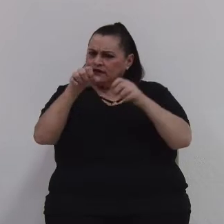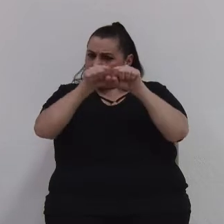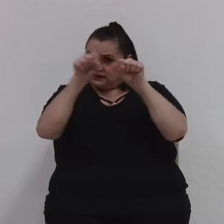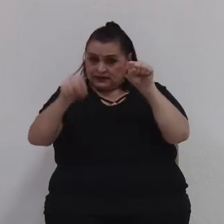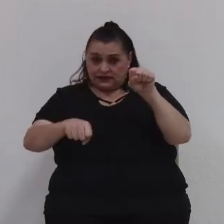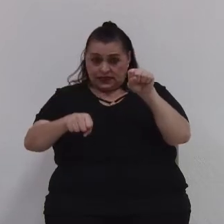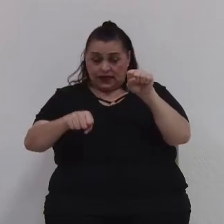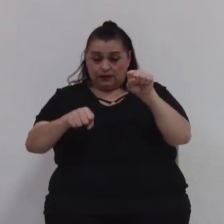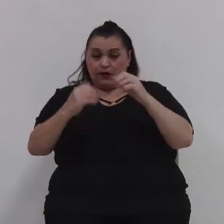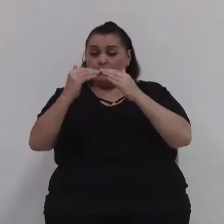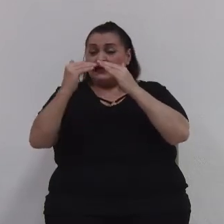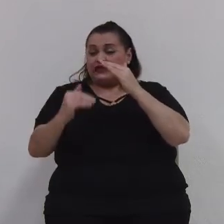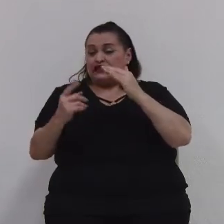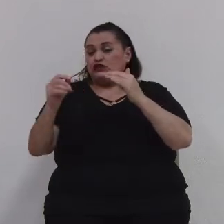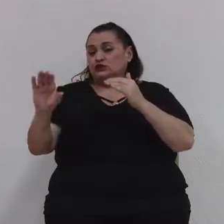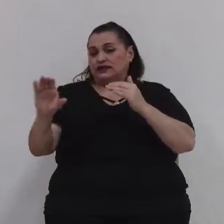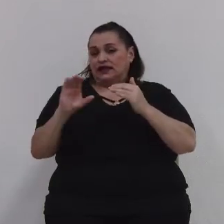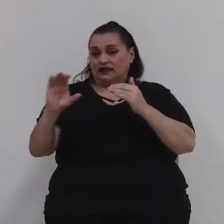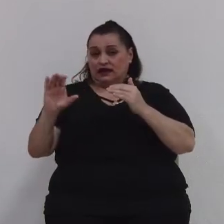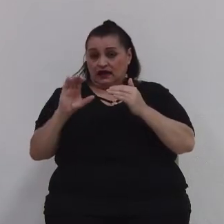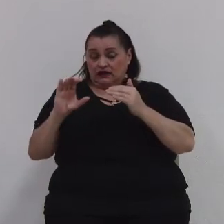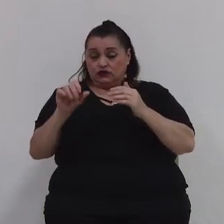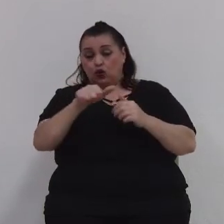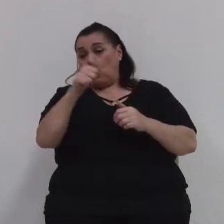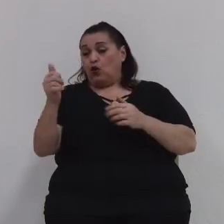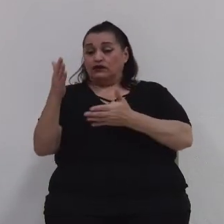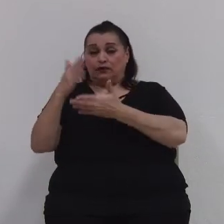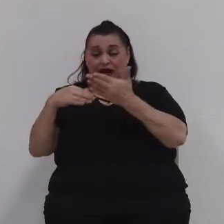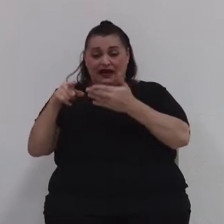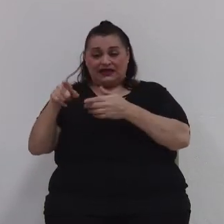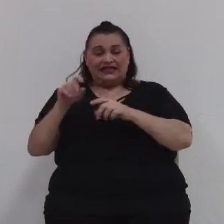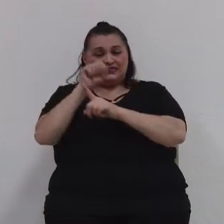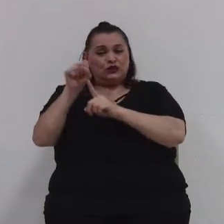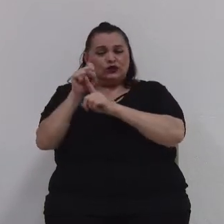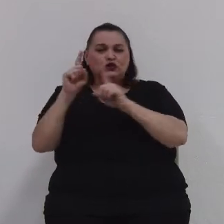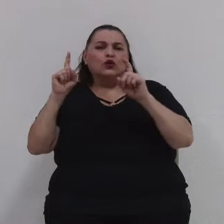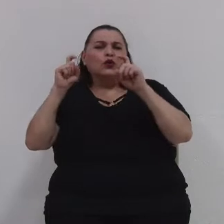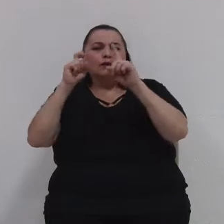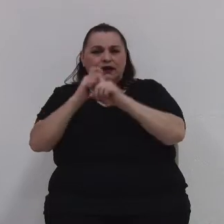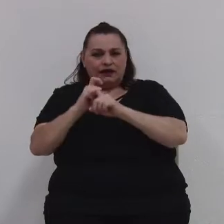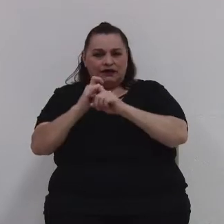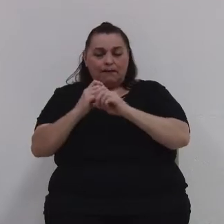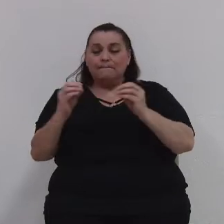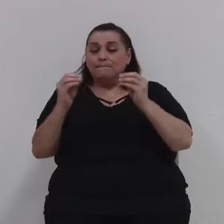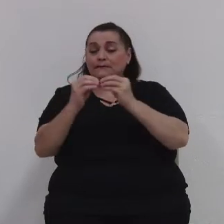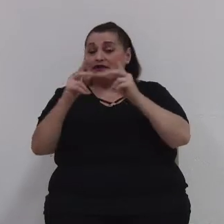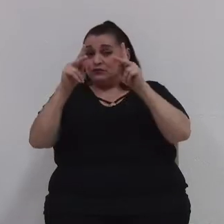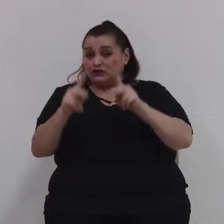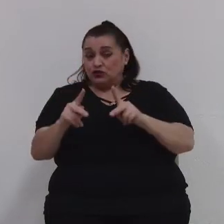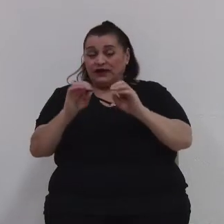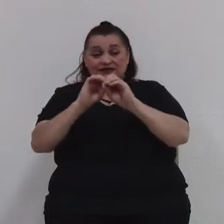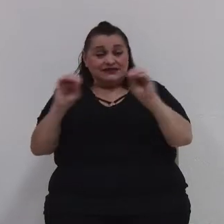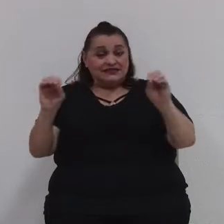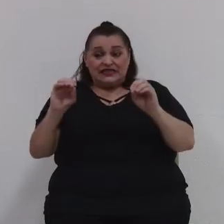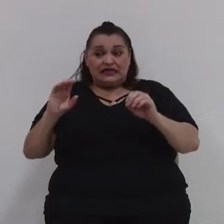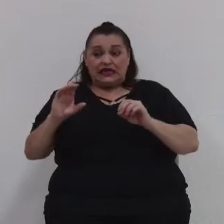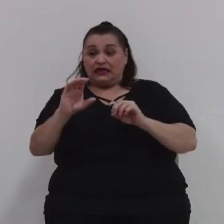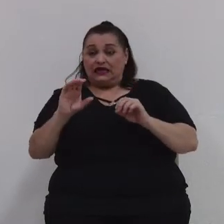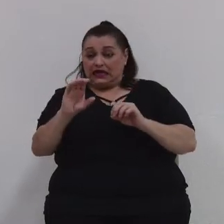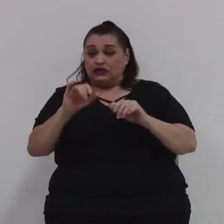por decrecientes ingresos. De otro lado, esta situación se complejiza porque con más personas sin ingresos